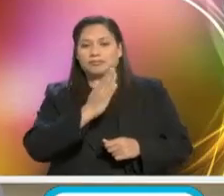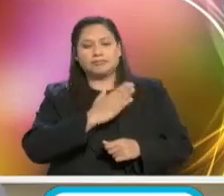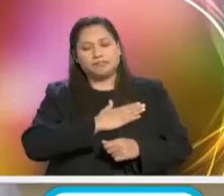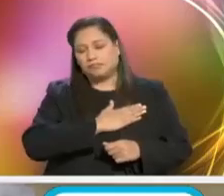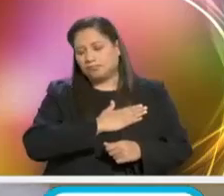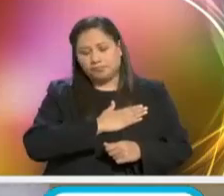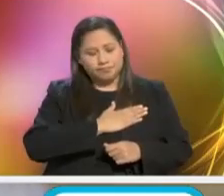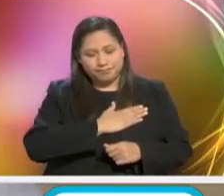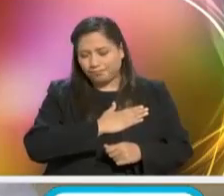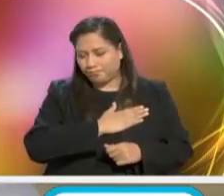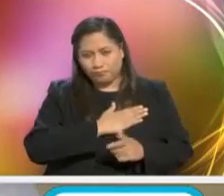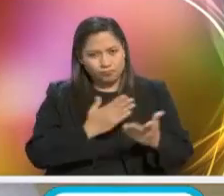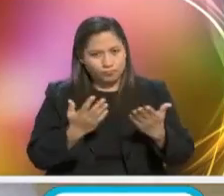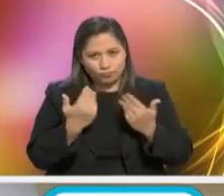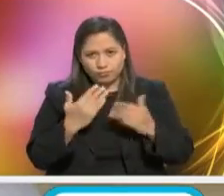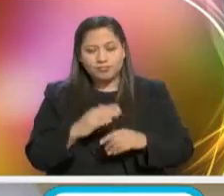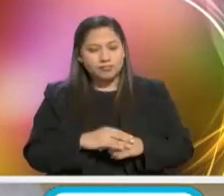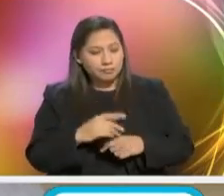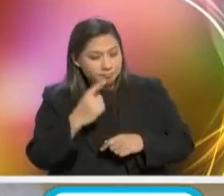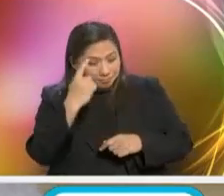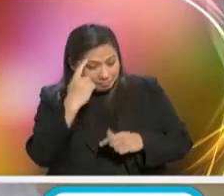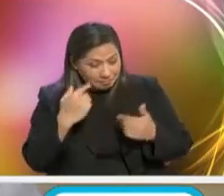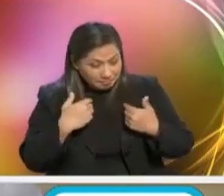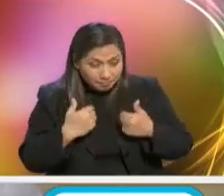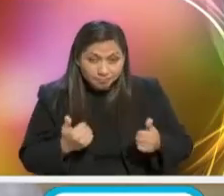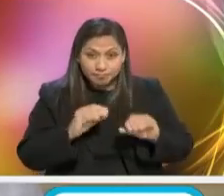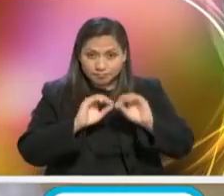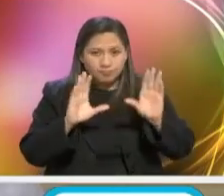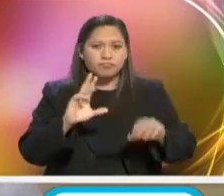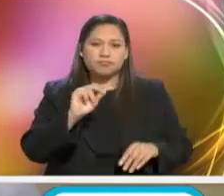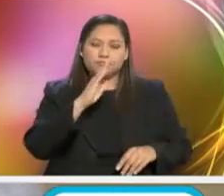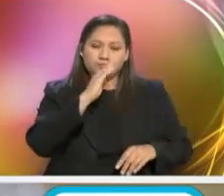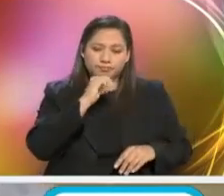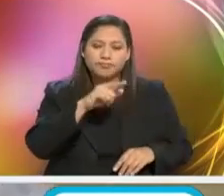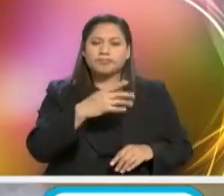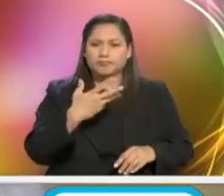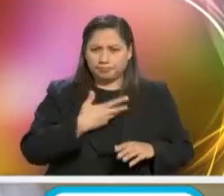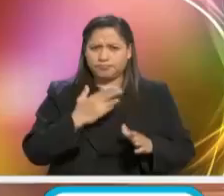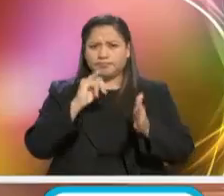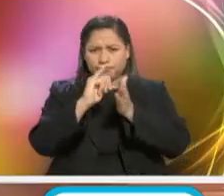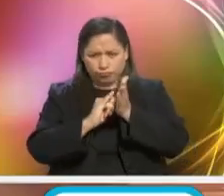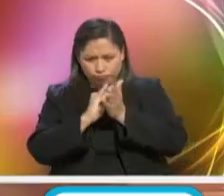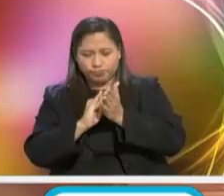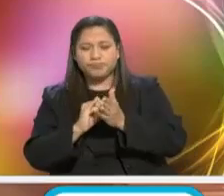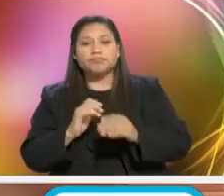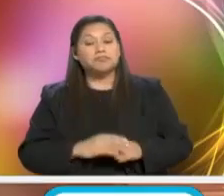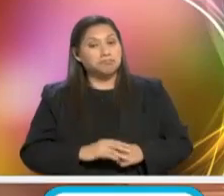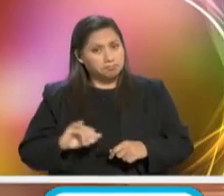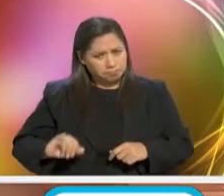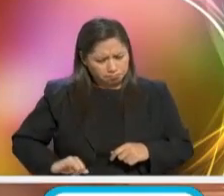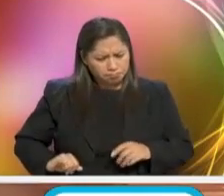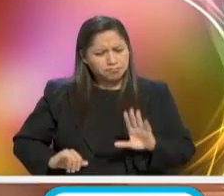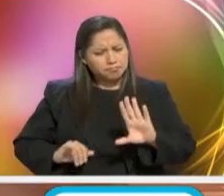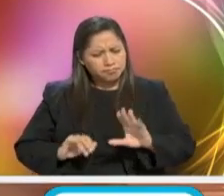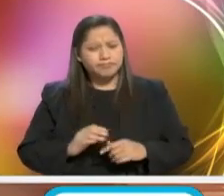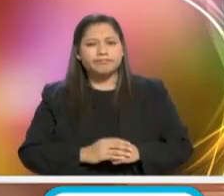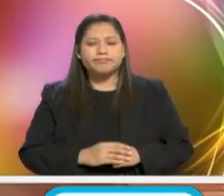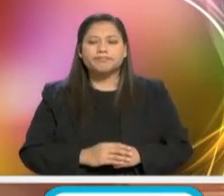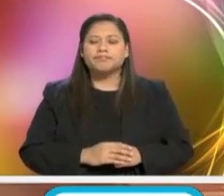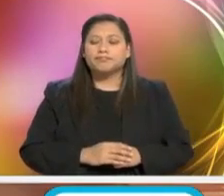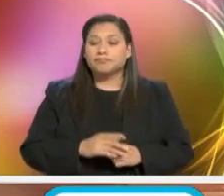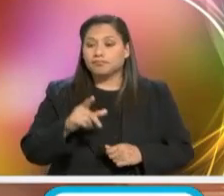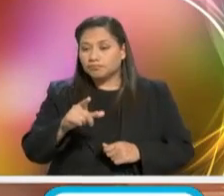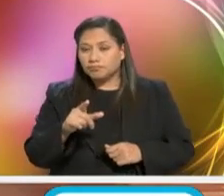poder, digamos, profundizar demasiado, pero lo que sí puedo decir es que hay un canal de YouTube Sí. interesante, Ajá. porque tiene una